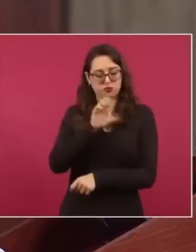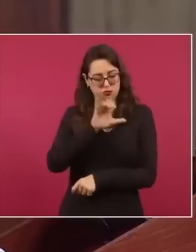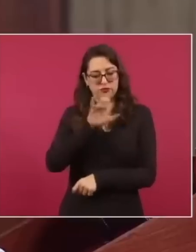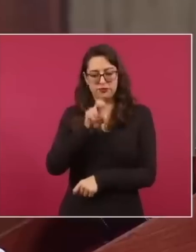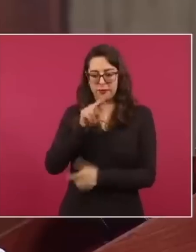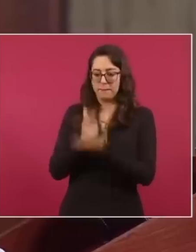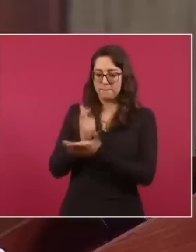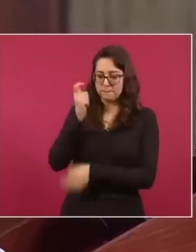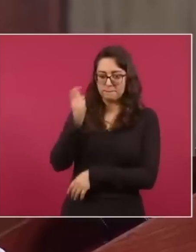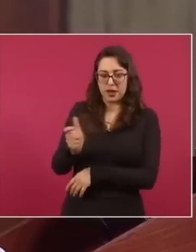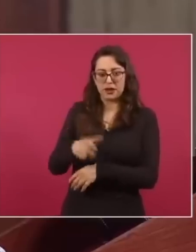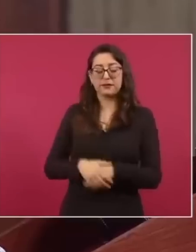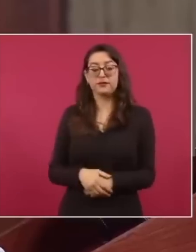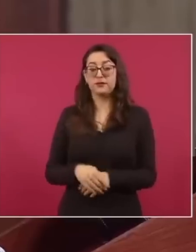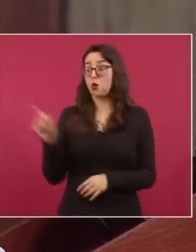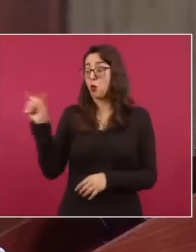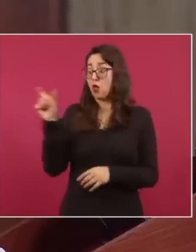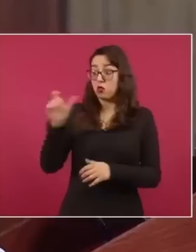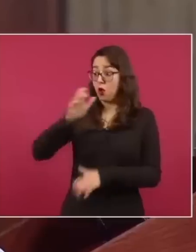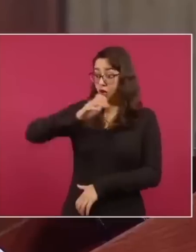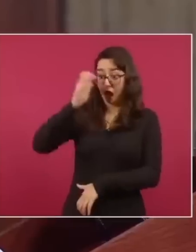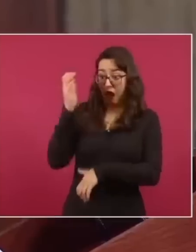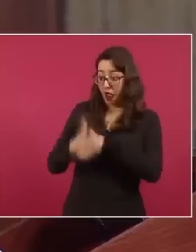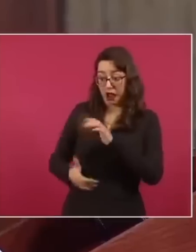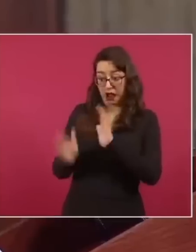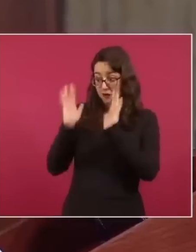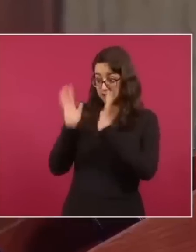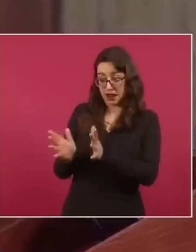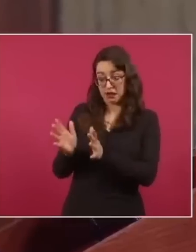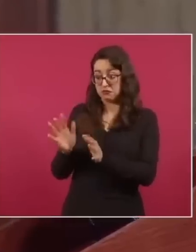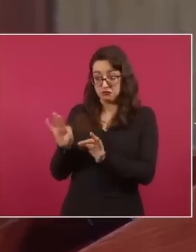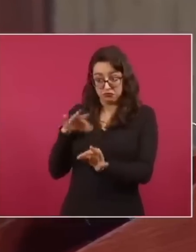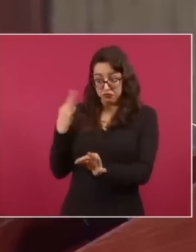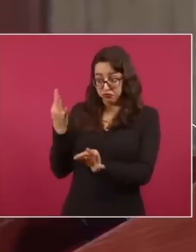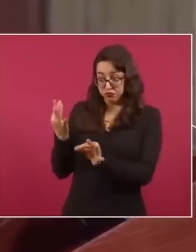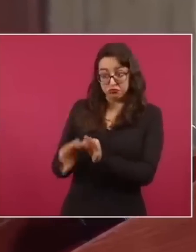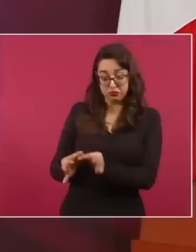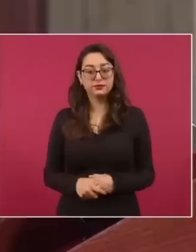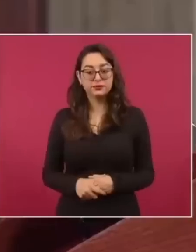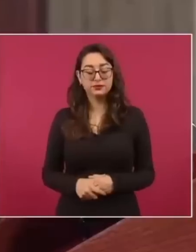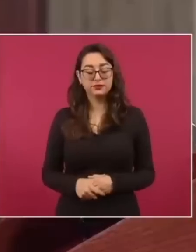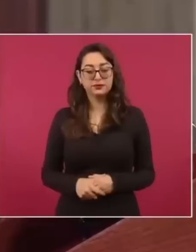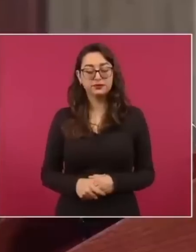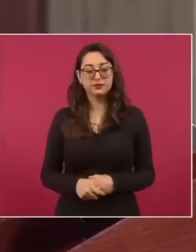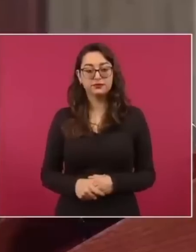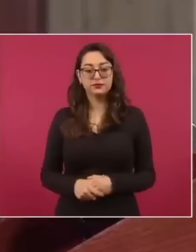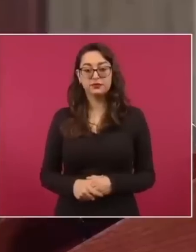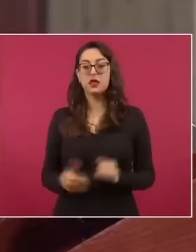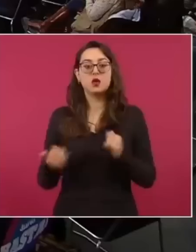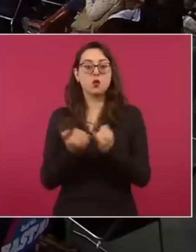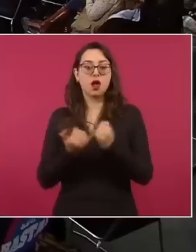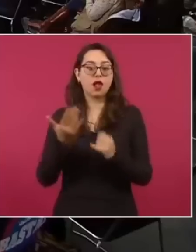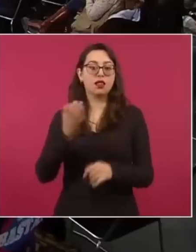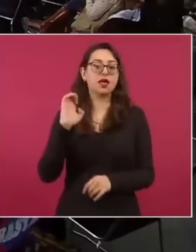pensión vitalicia con casi la totalidad del sueldo cuando se retiran. O sea, lo que tenían los